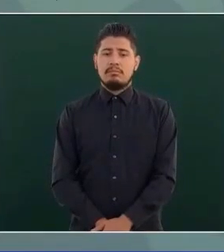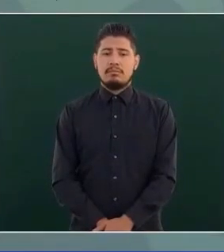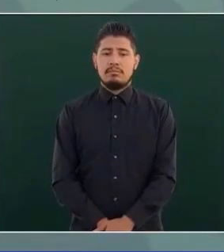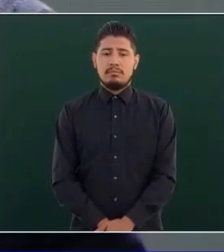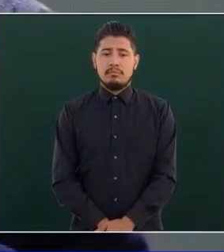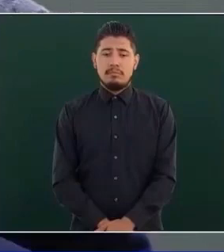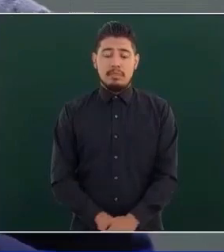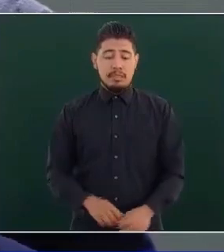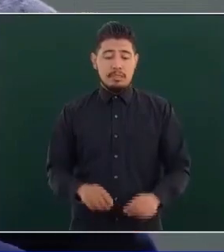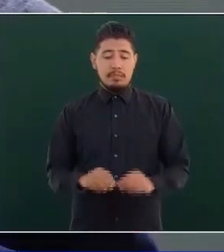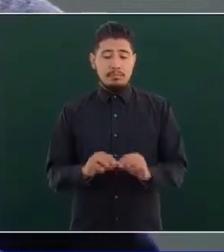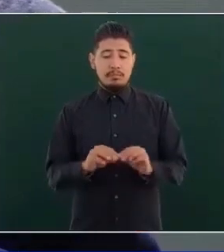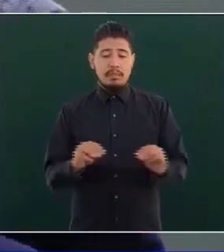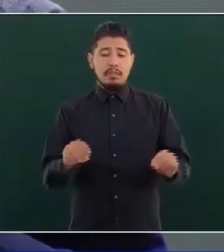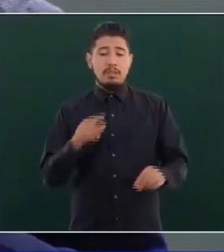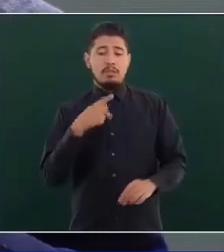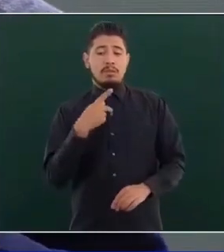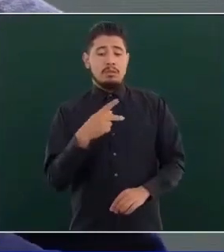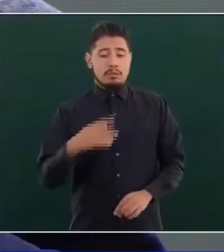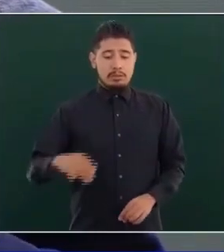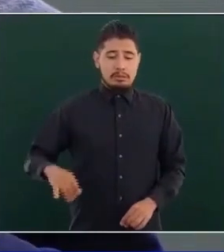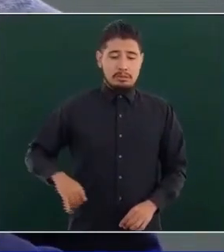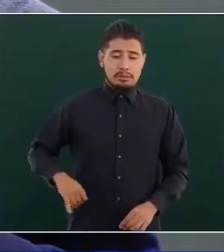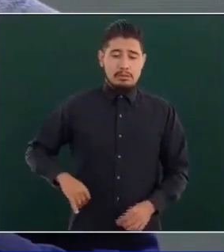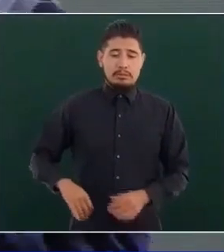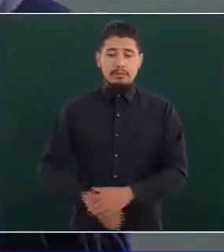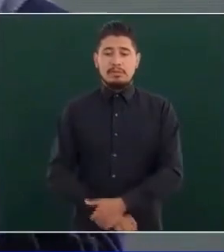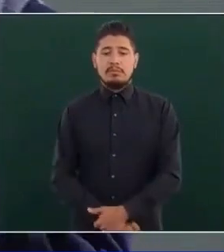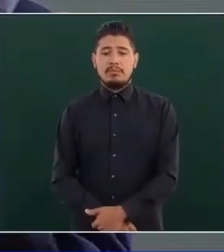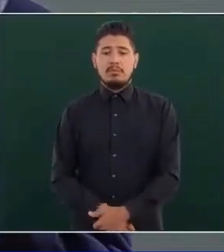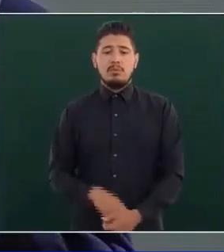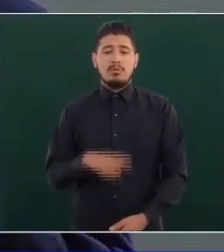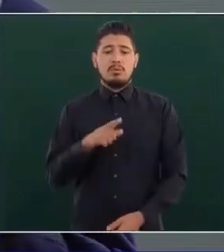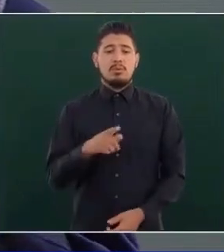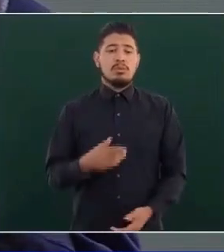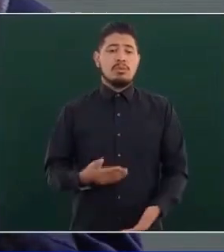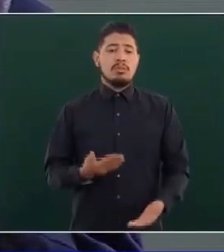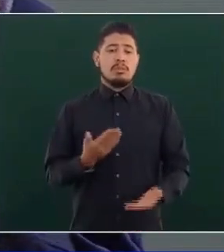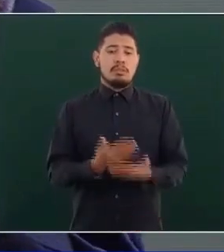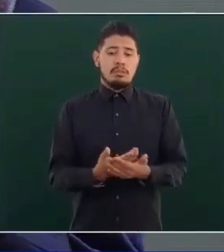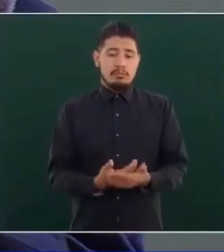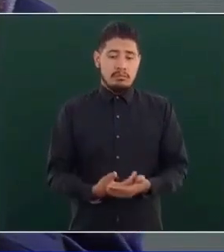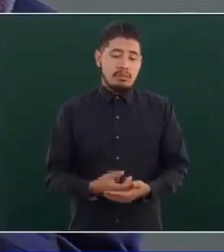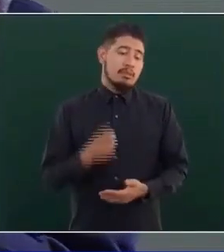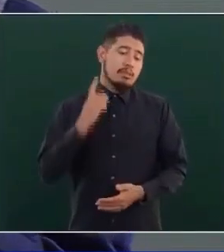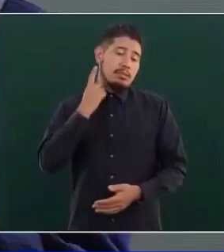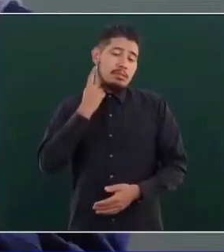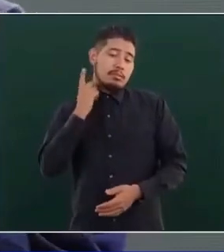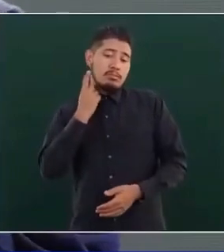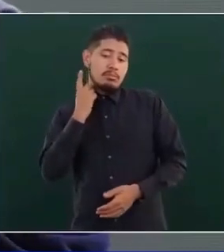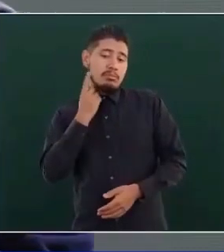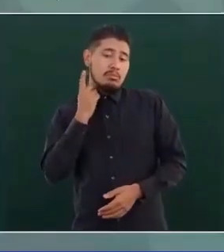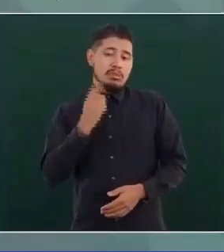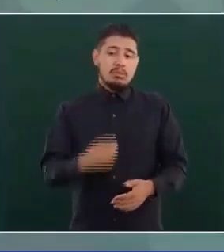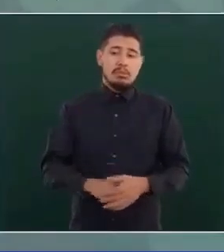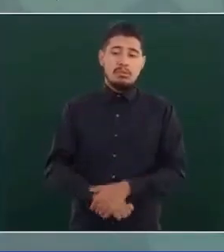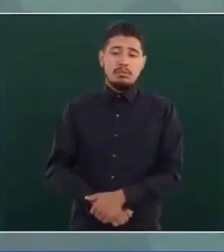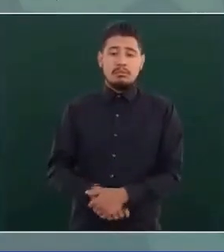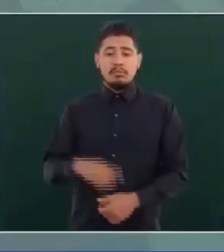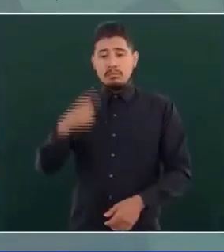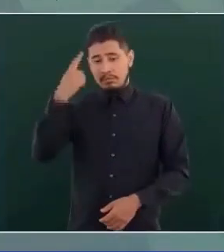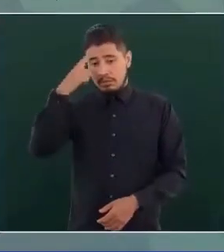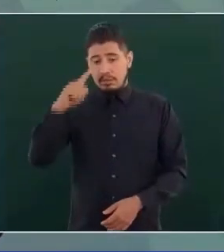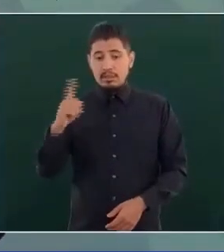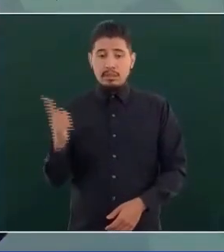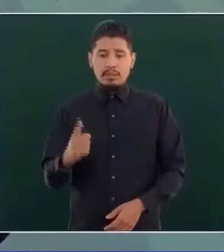a la medida de tus intereses. Tú llegabas a sobornar a diputados para